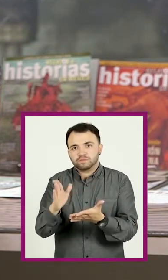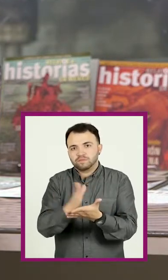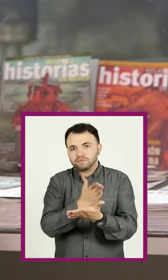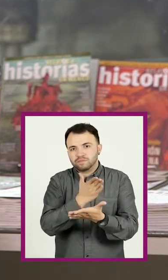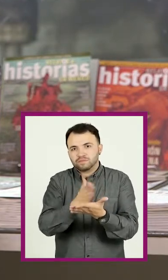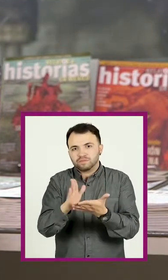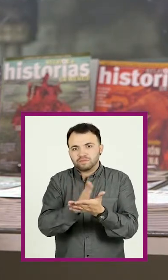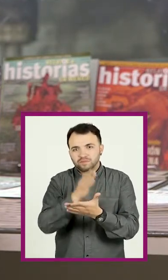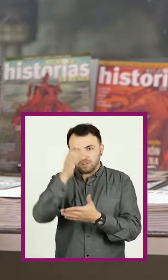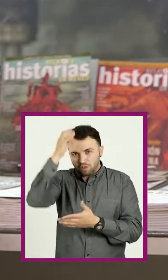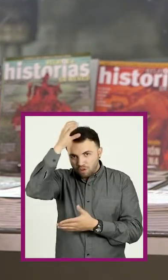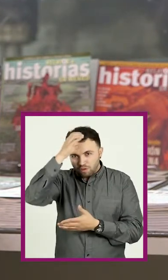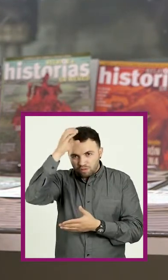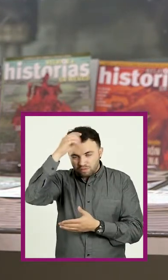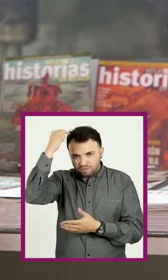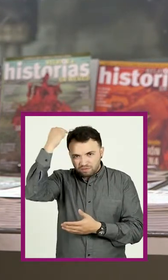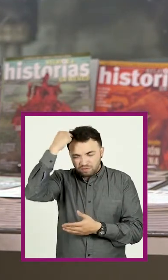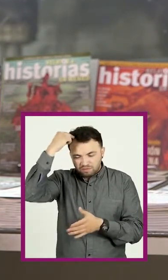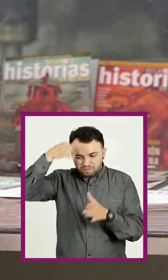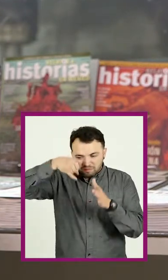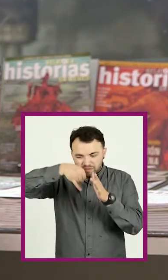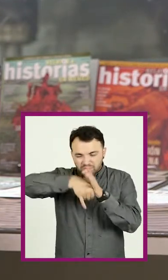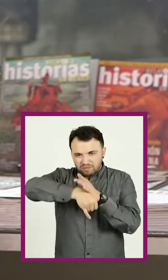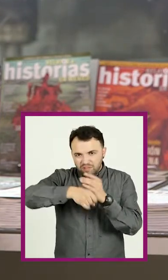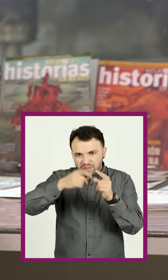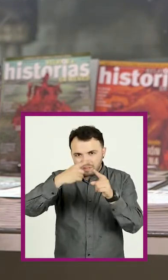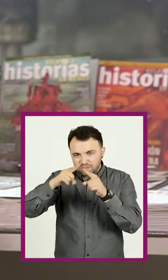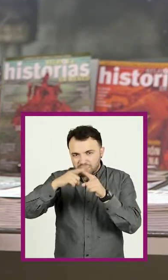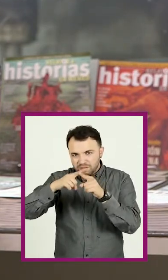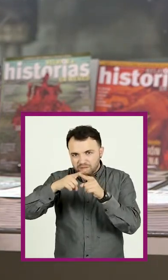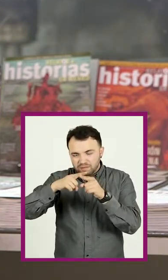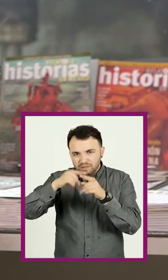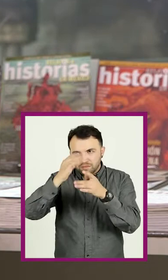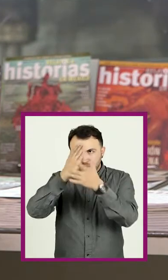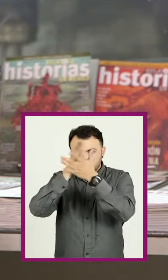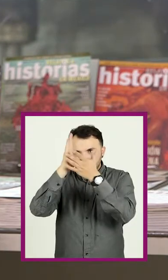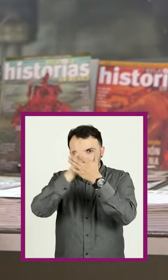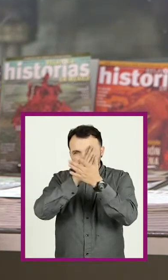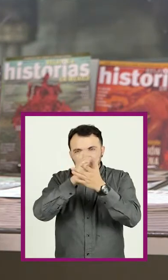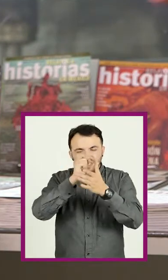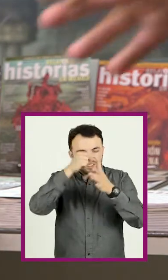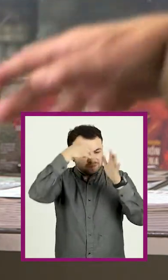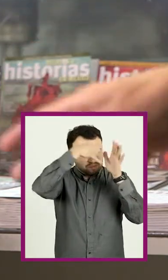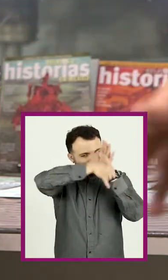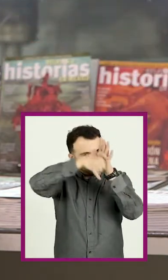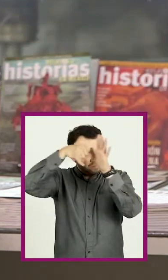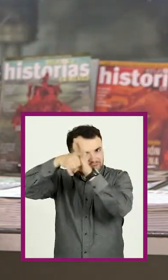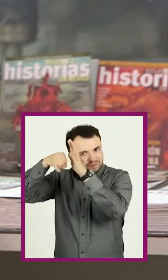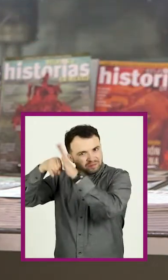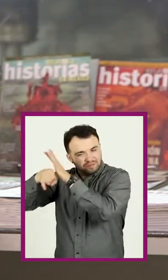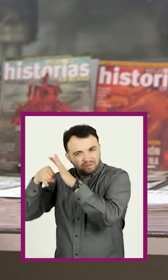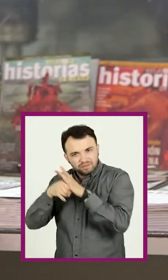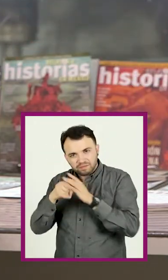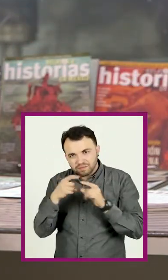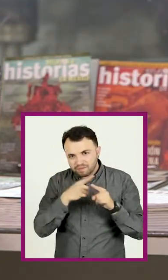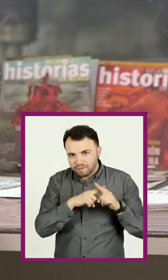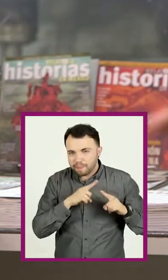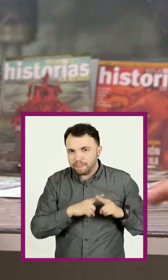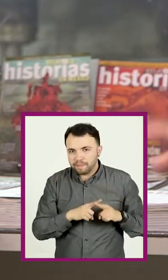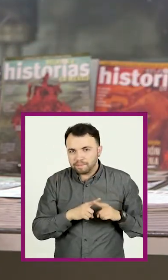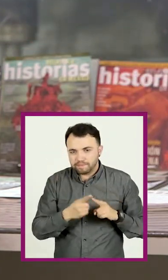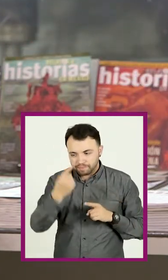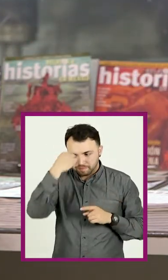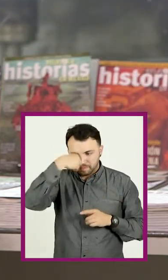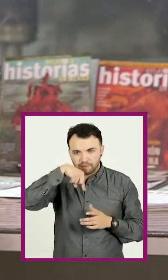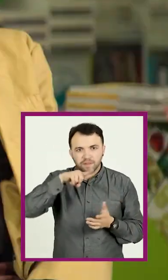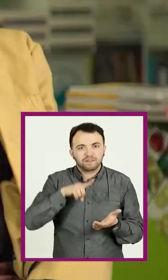la conciencia, a diseccionar el alma moderna, el alma occidental. A profundizar en el alma.